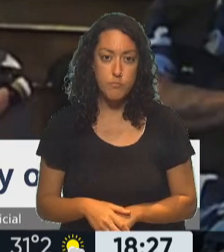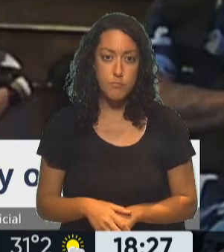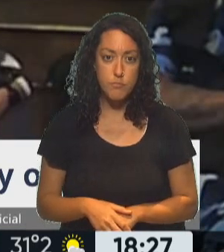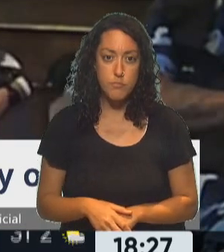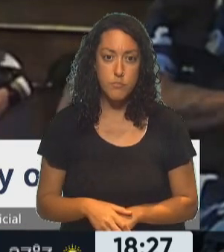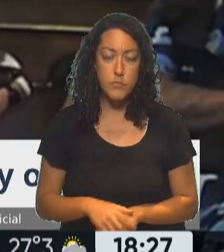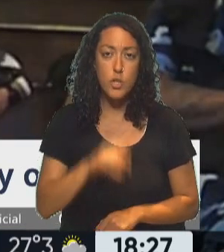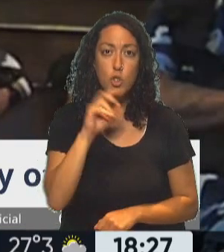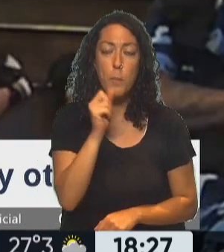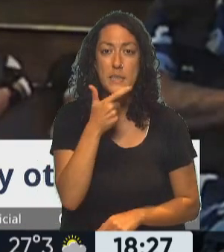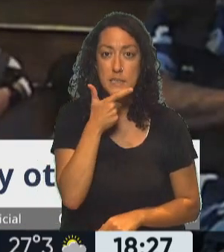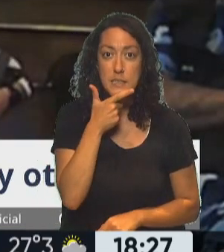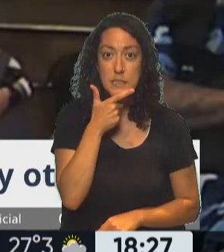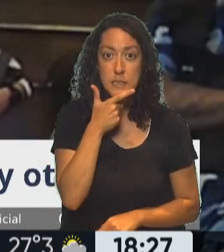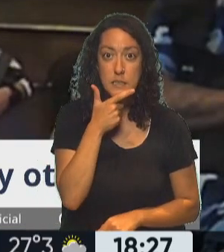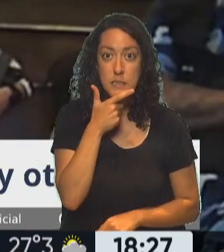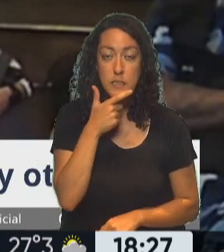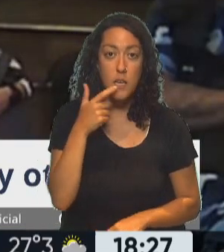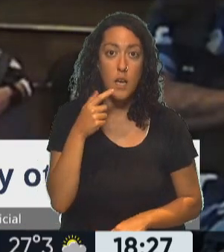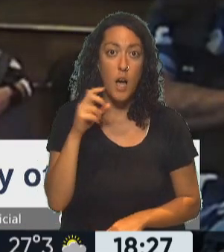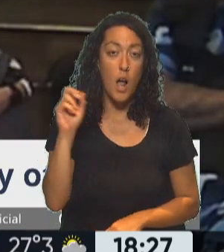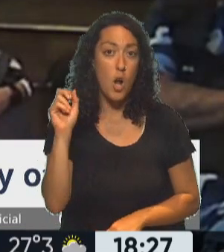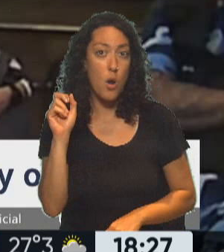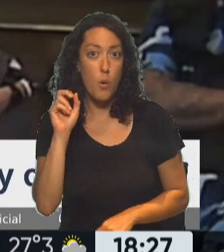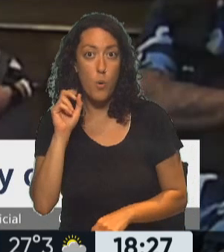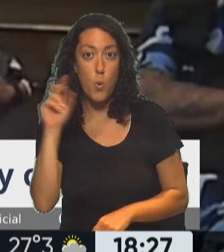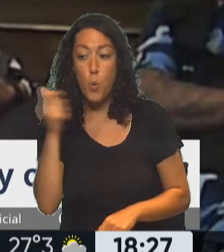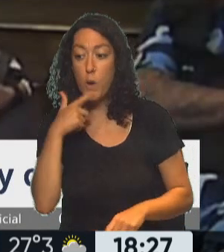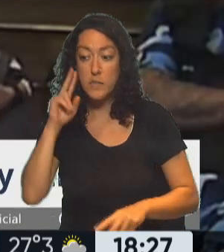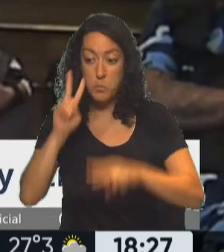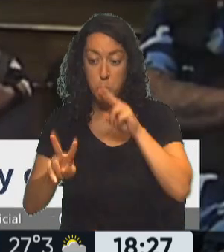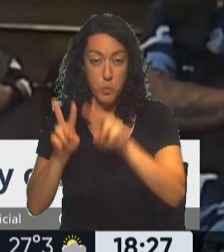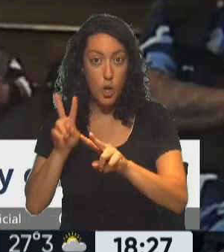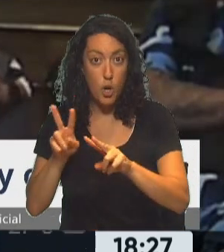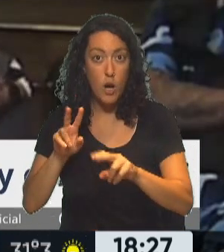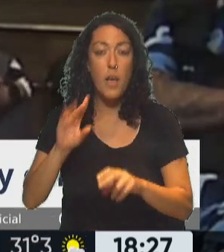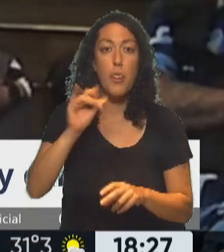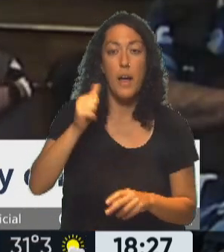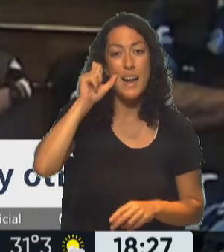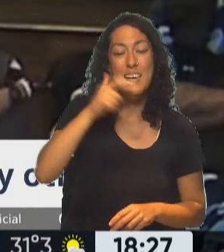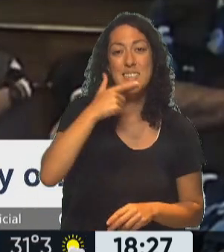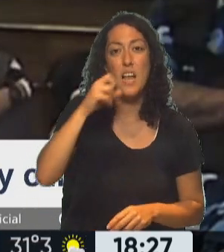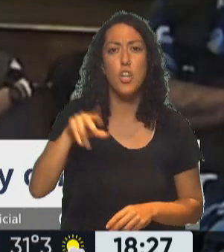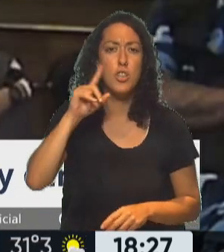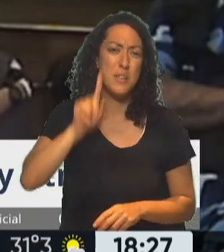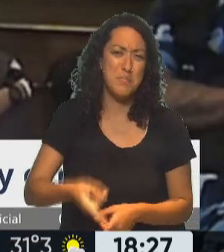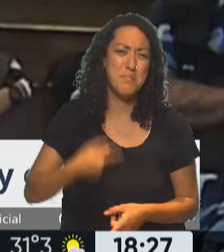Tomás Vidón, de por otro lado, también lo vio a Lucas Pertossi golpear a Tomás de Alessandro y lo reconoció en ruedas de persona de fojas